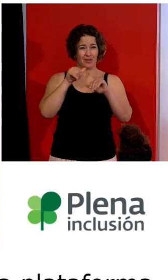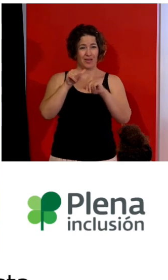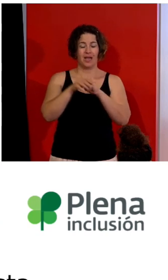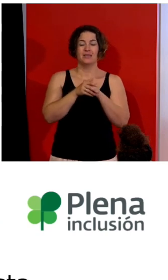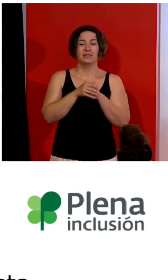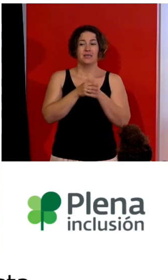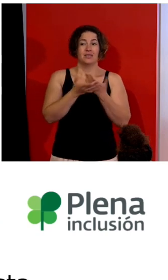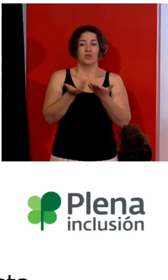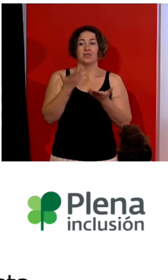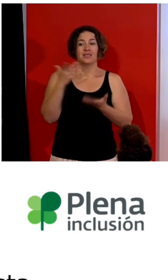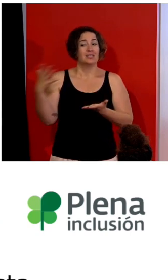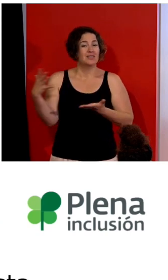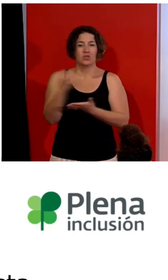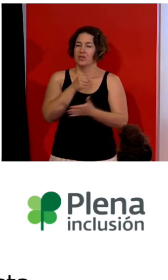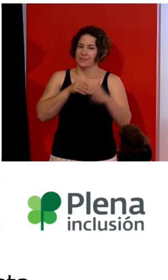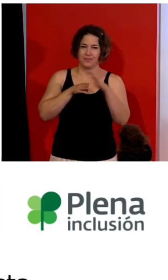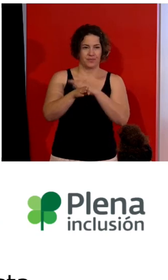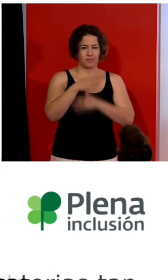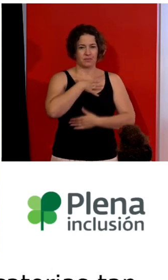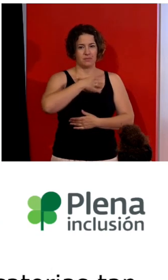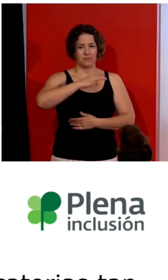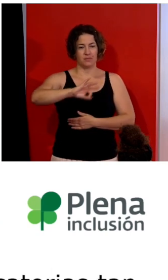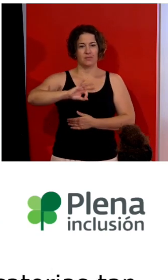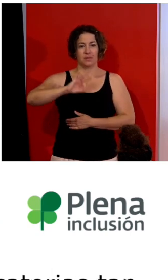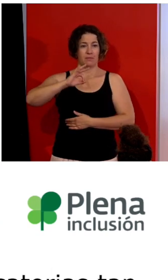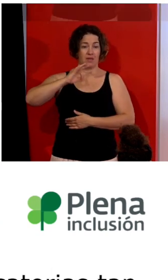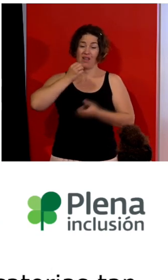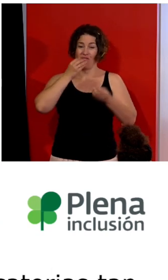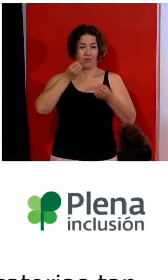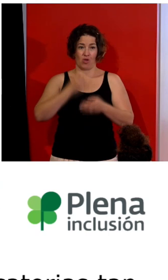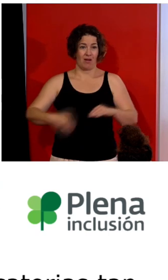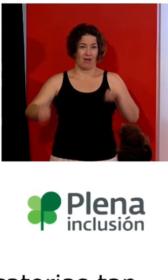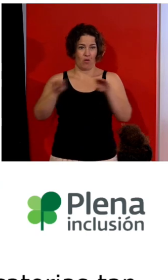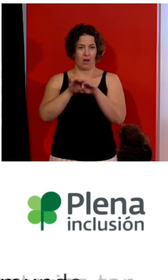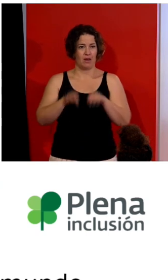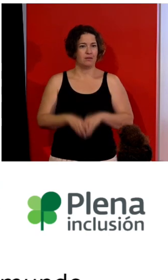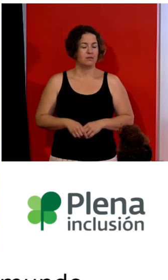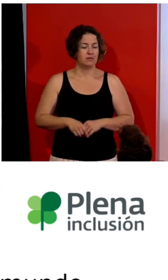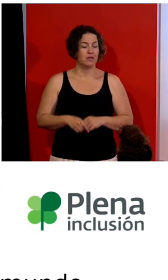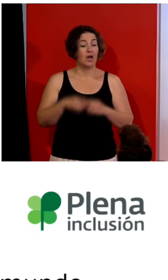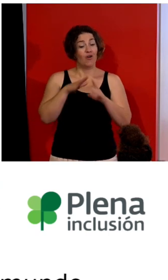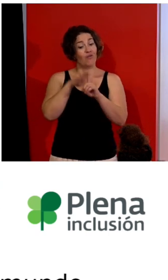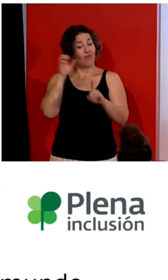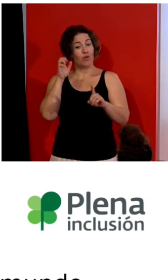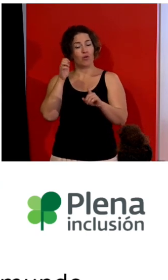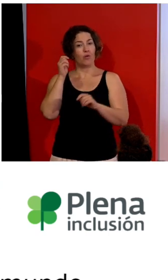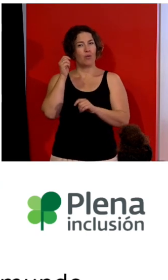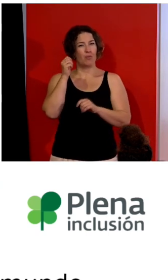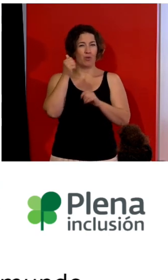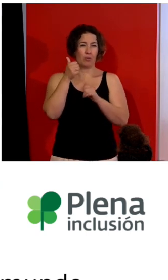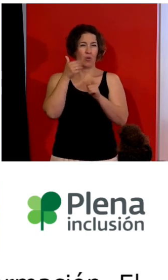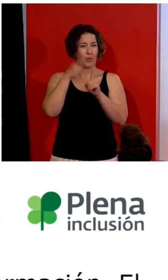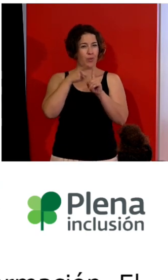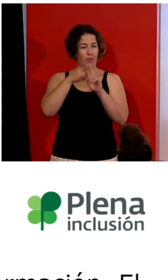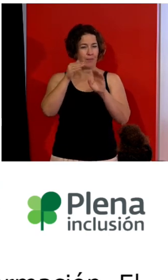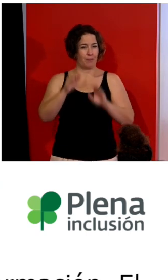manera que todo el mundo pudiera tener acceso a la misma información. El foro cada vez se ha ido utilizando menos porque